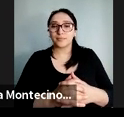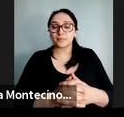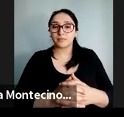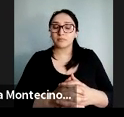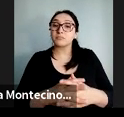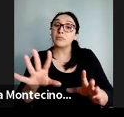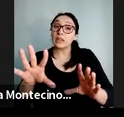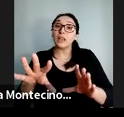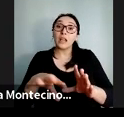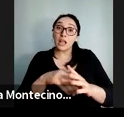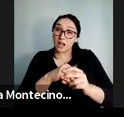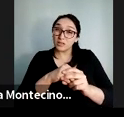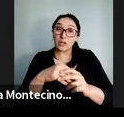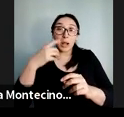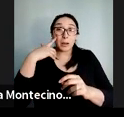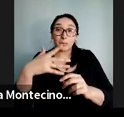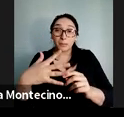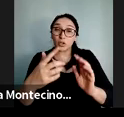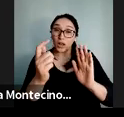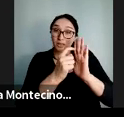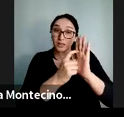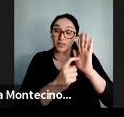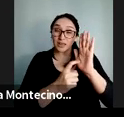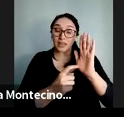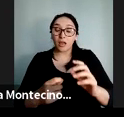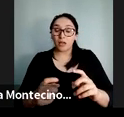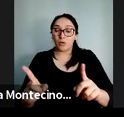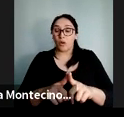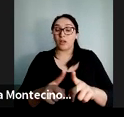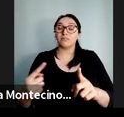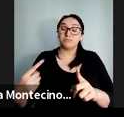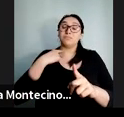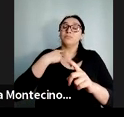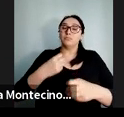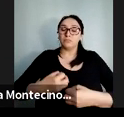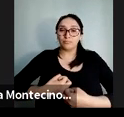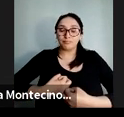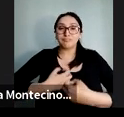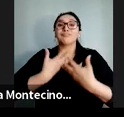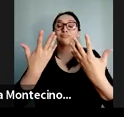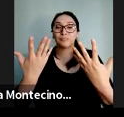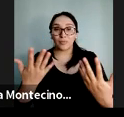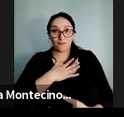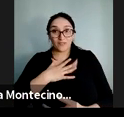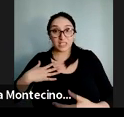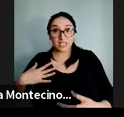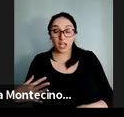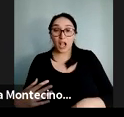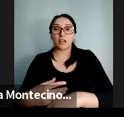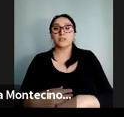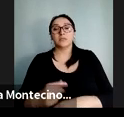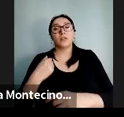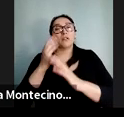Dentro de las principales reacciones físicas y emocionales que puede provocar la violencia de género en Internet, está el insomnio, el